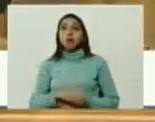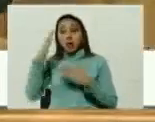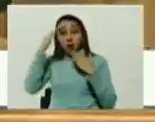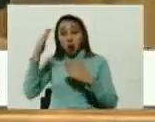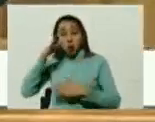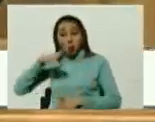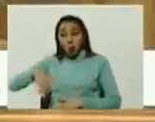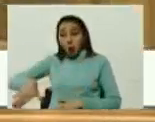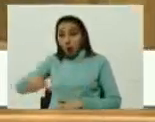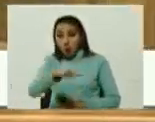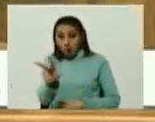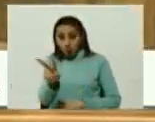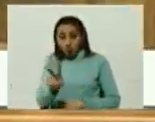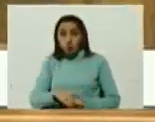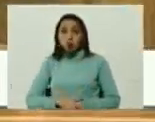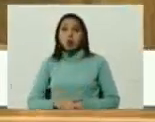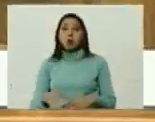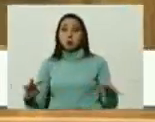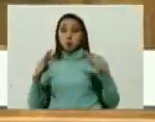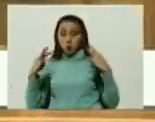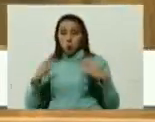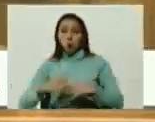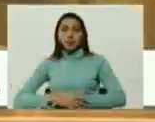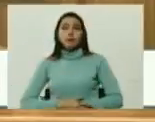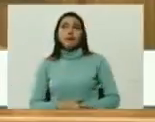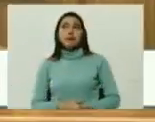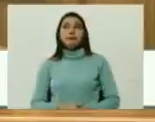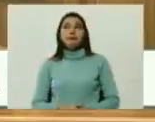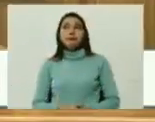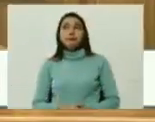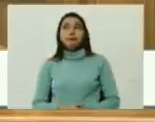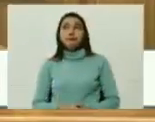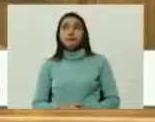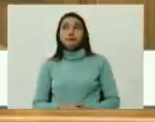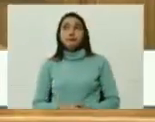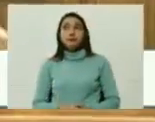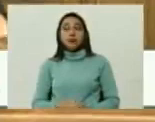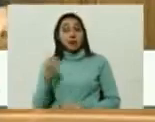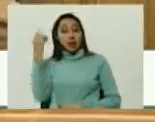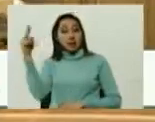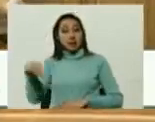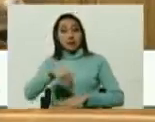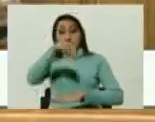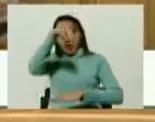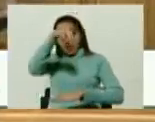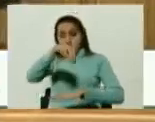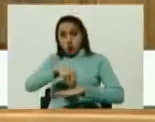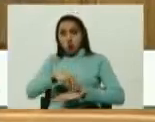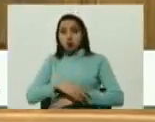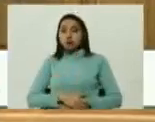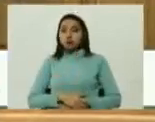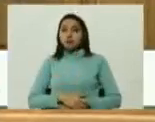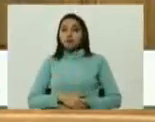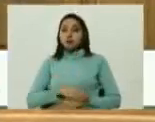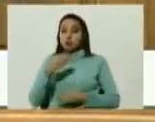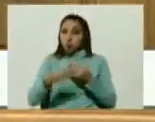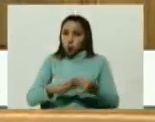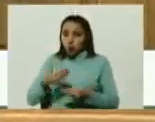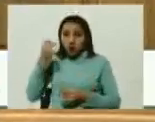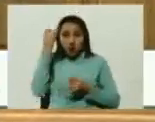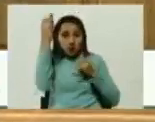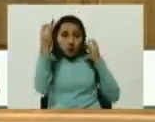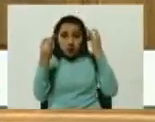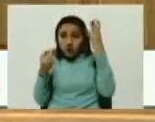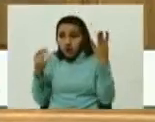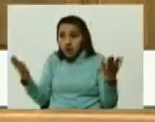pueblo venezolano el pueblo bolivariano desde esta asamblea nacional traemos pues por una iniciativa de